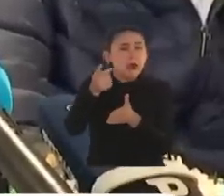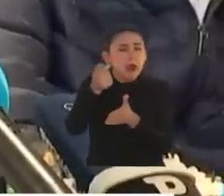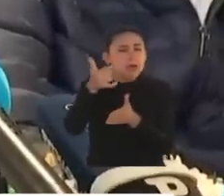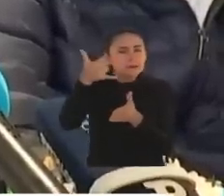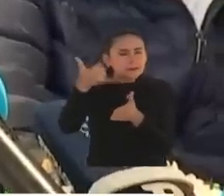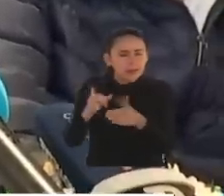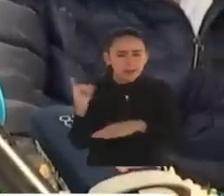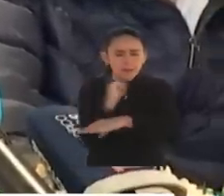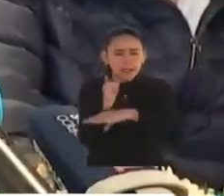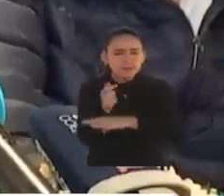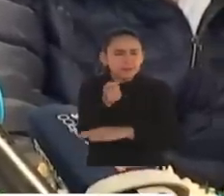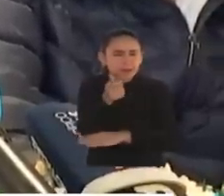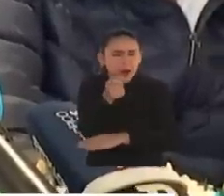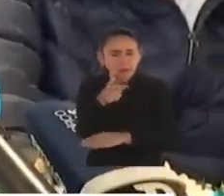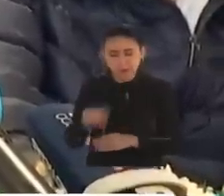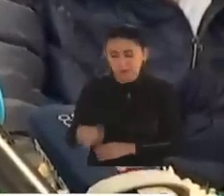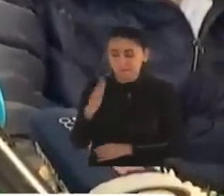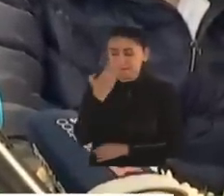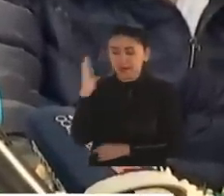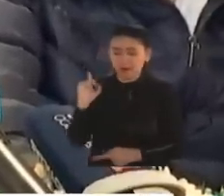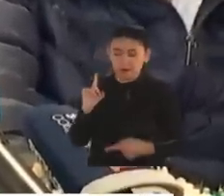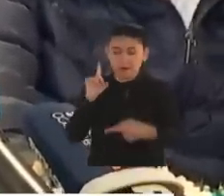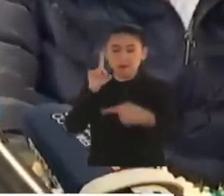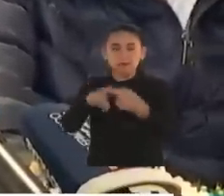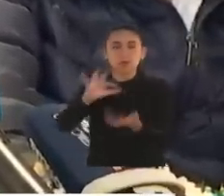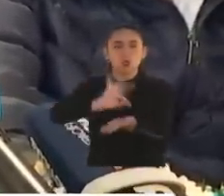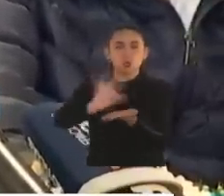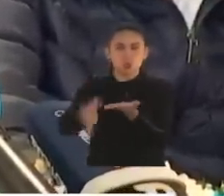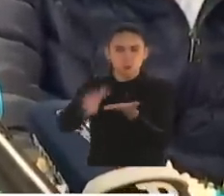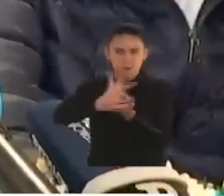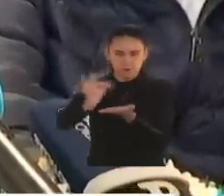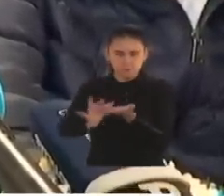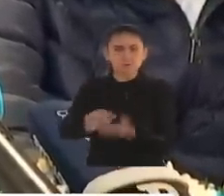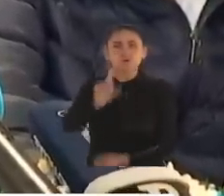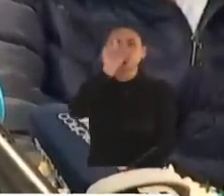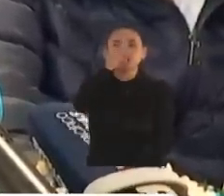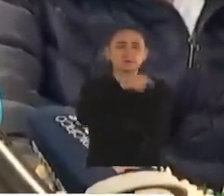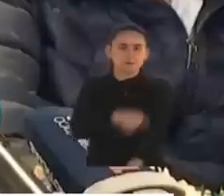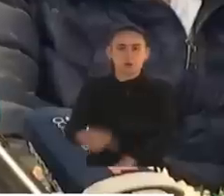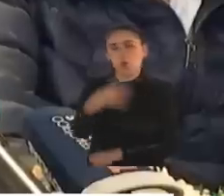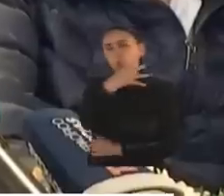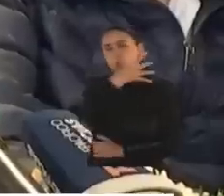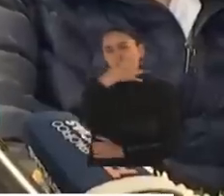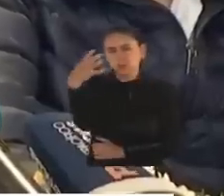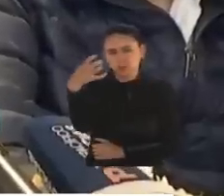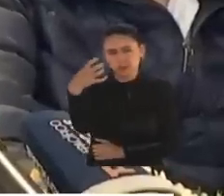final desde Barranquilla hasta el puerto de Tumaco con